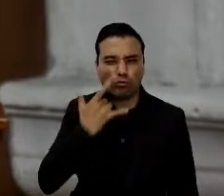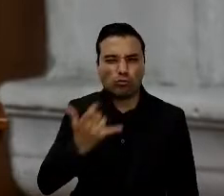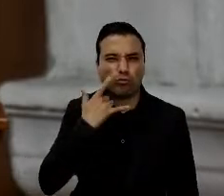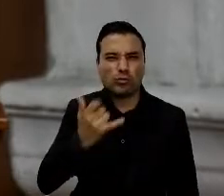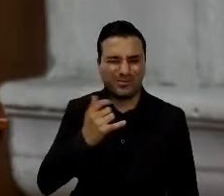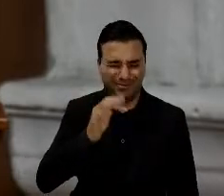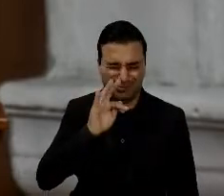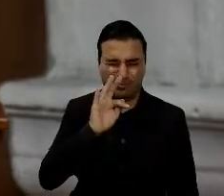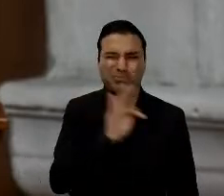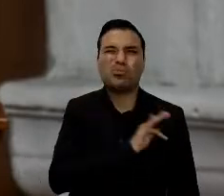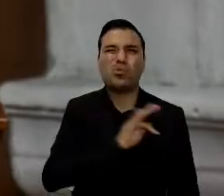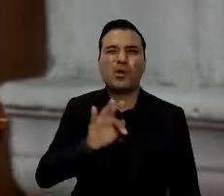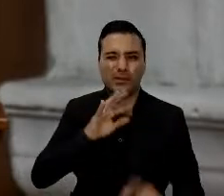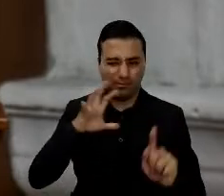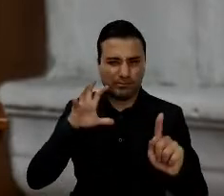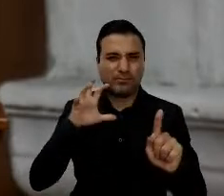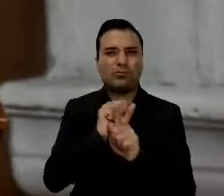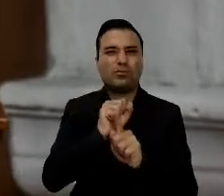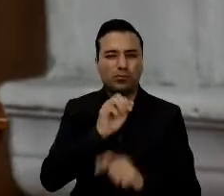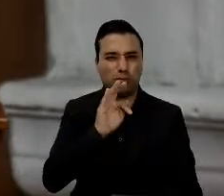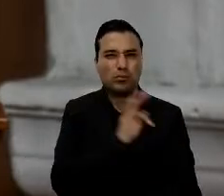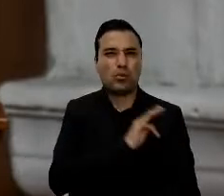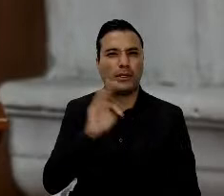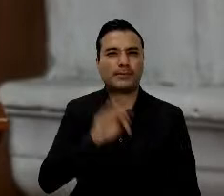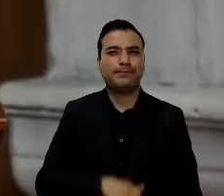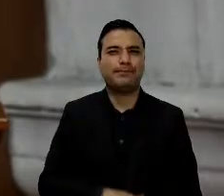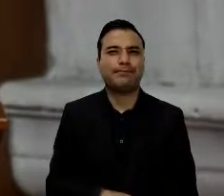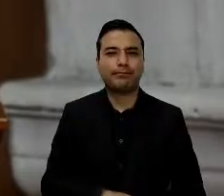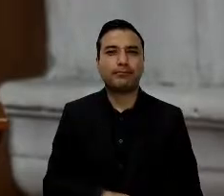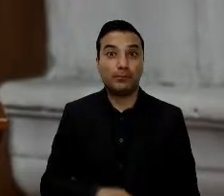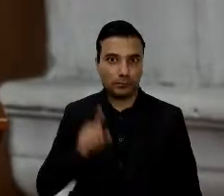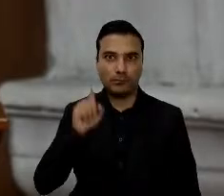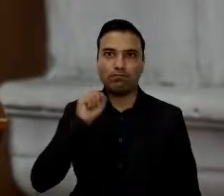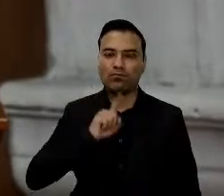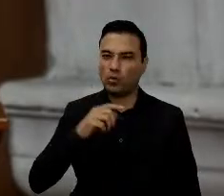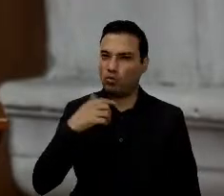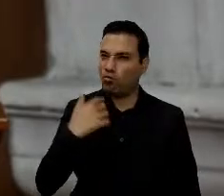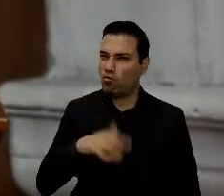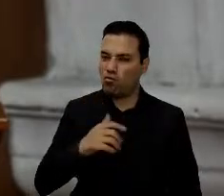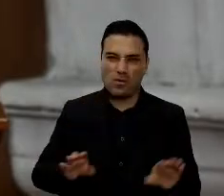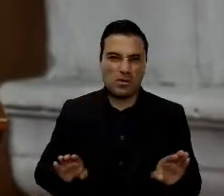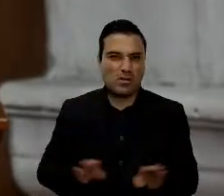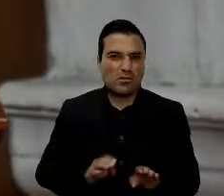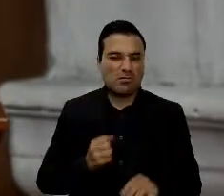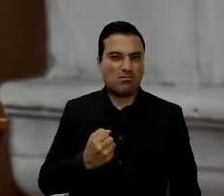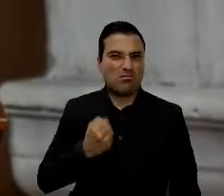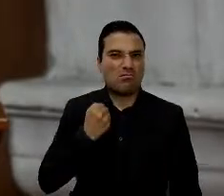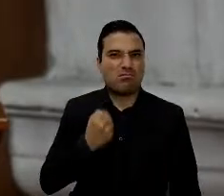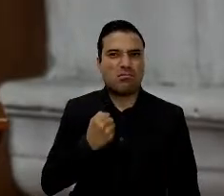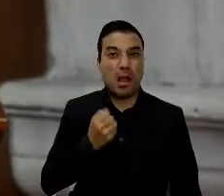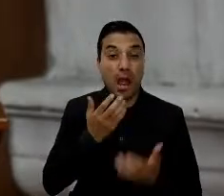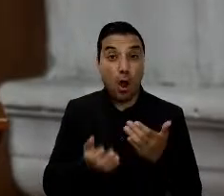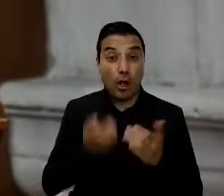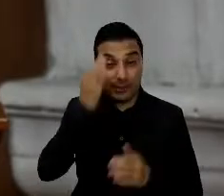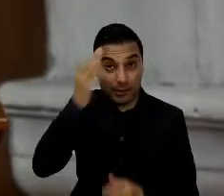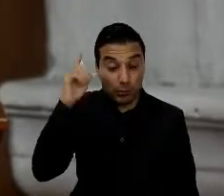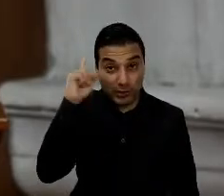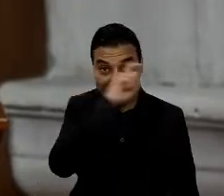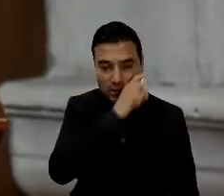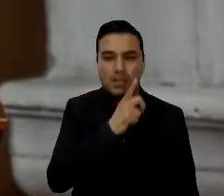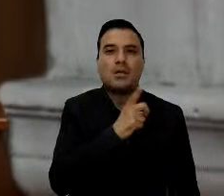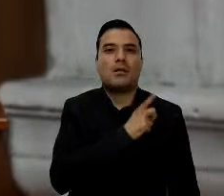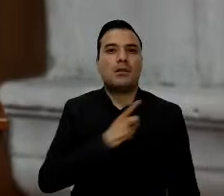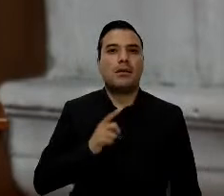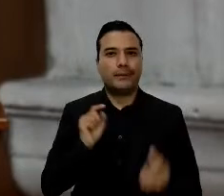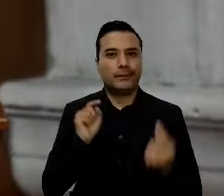requiere lograr algún objetivo que sea impulsado por la mujer son tiempos difíciles que exigen empatía que